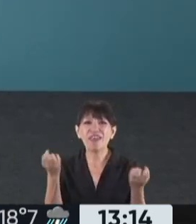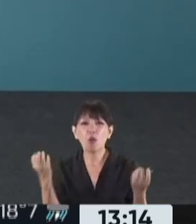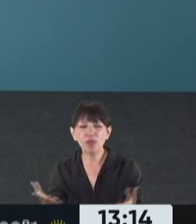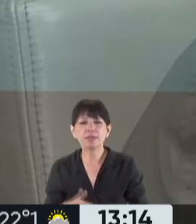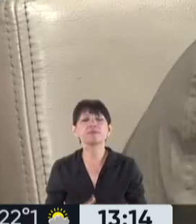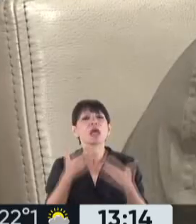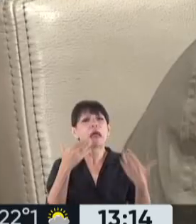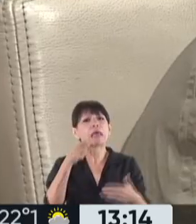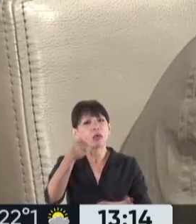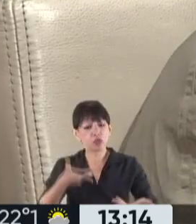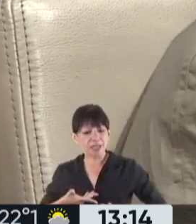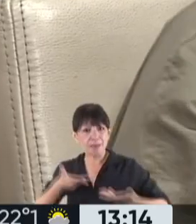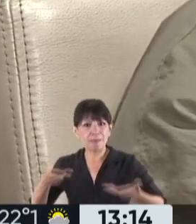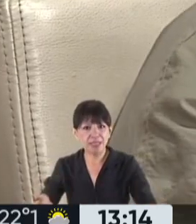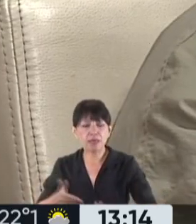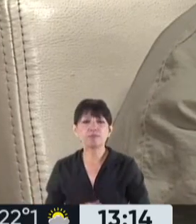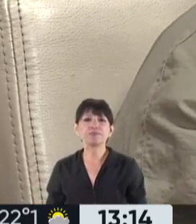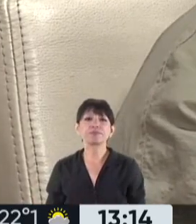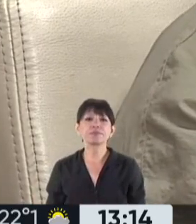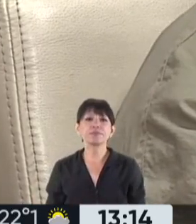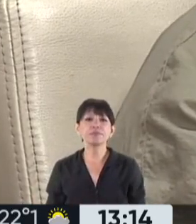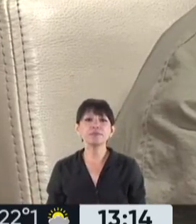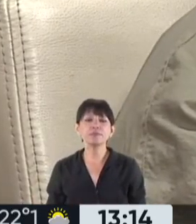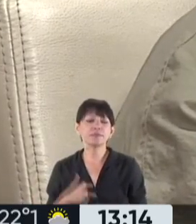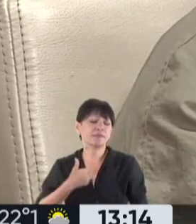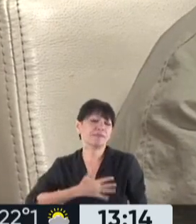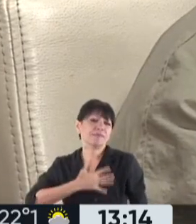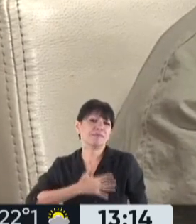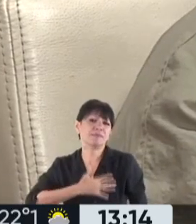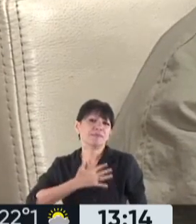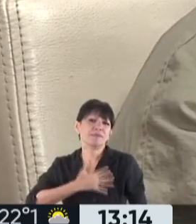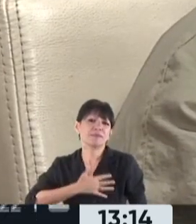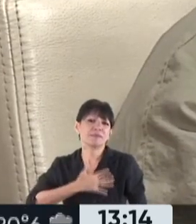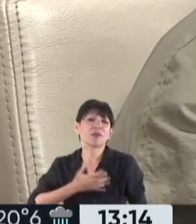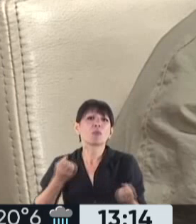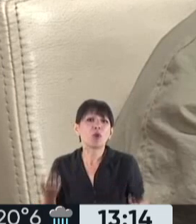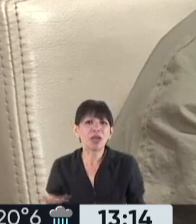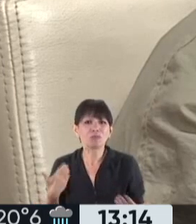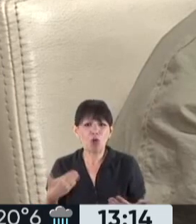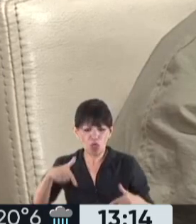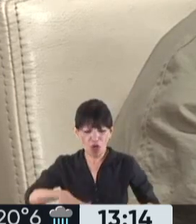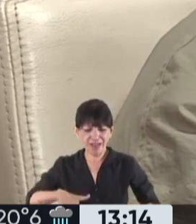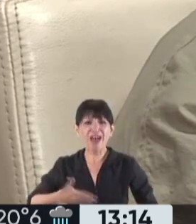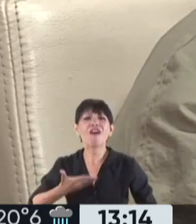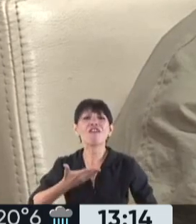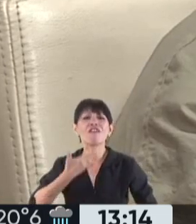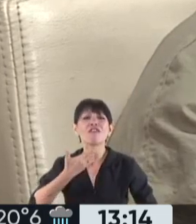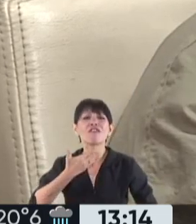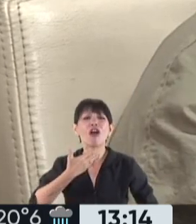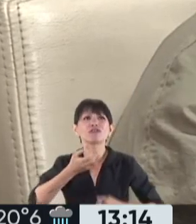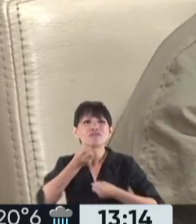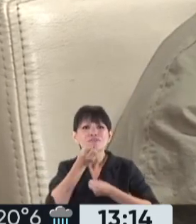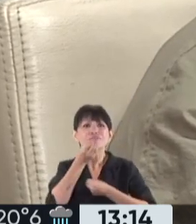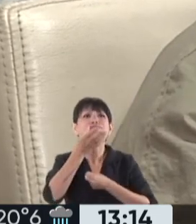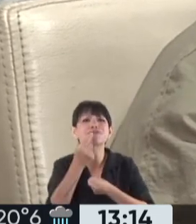por la invitación y nada, contento de poder tener voz y poder preguntar